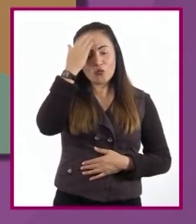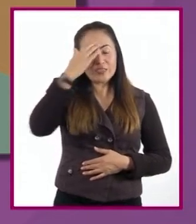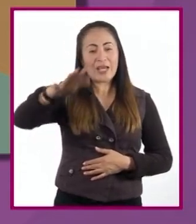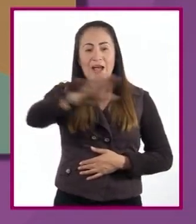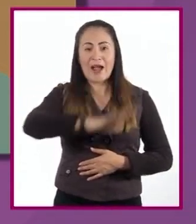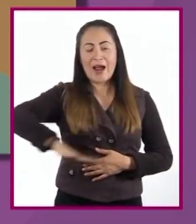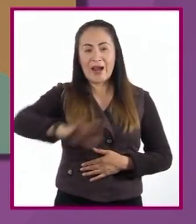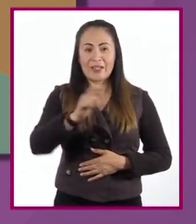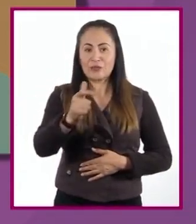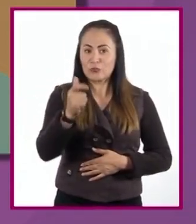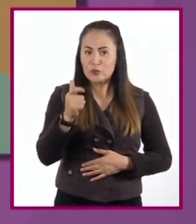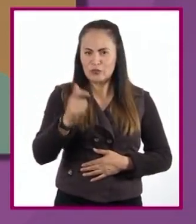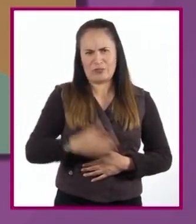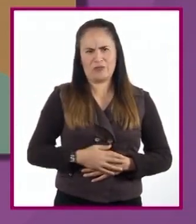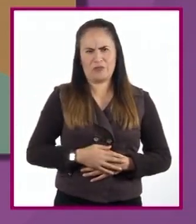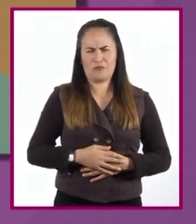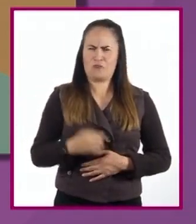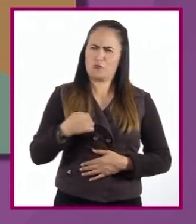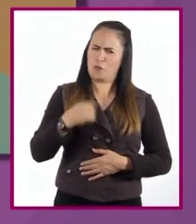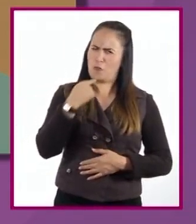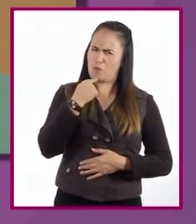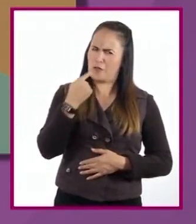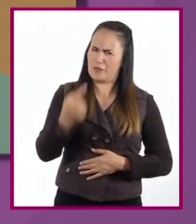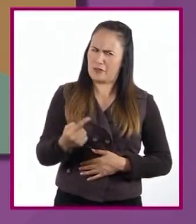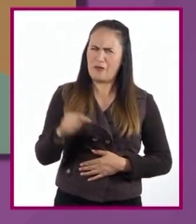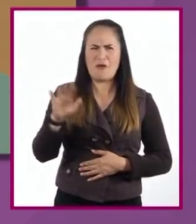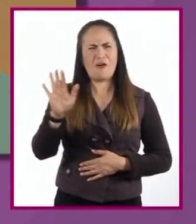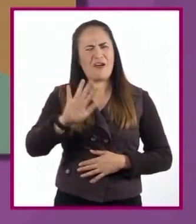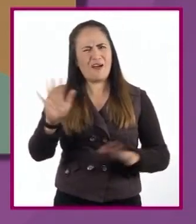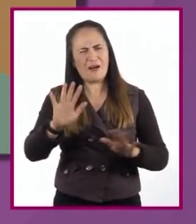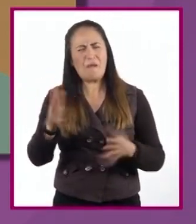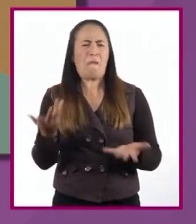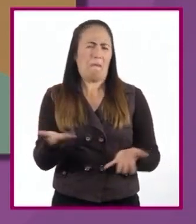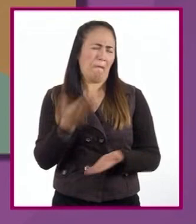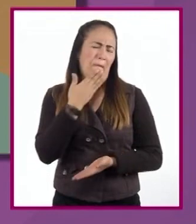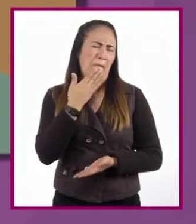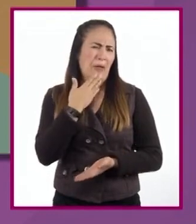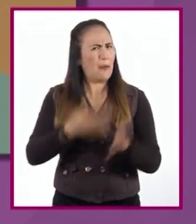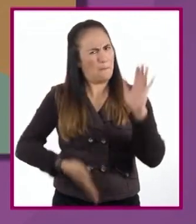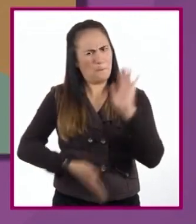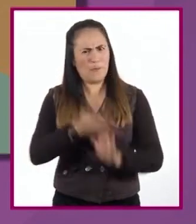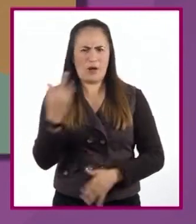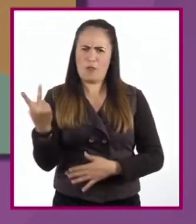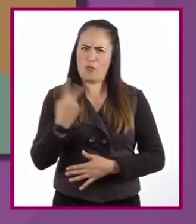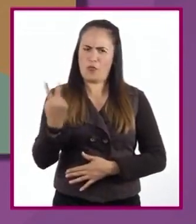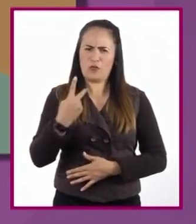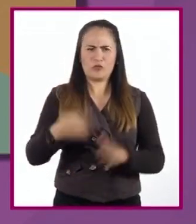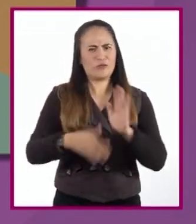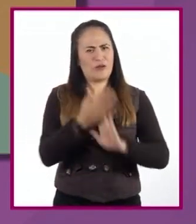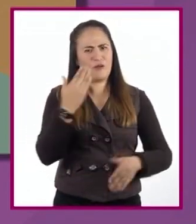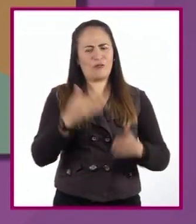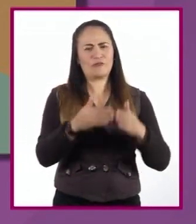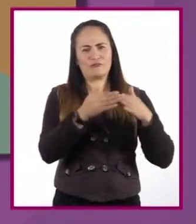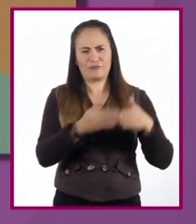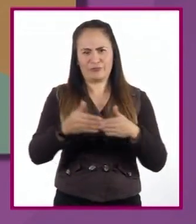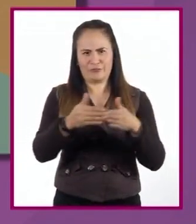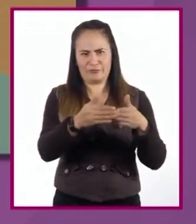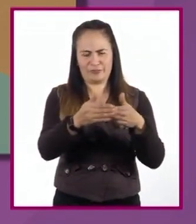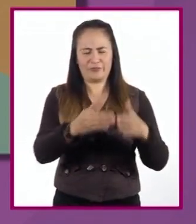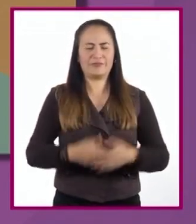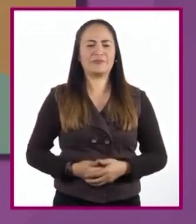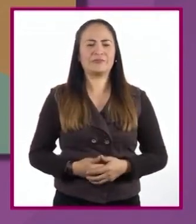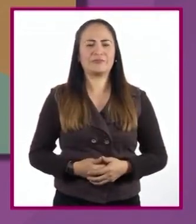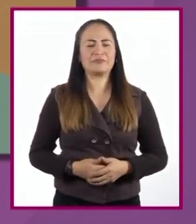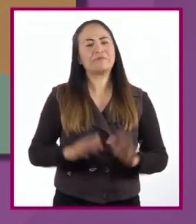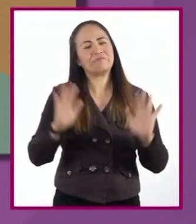¿no? Y yo le digo, oye, Carmela, pero ¿cómo no? Vámonos a las trajineras, pues.